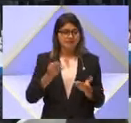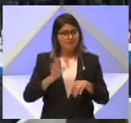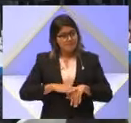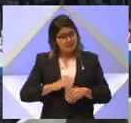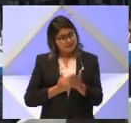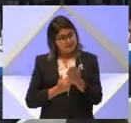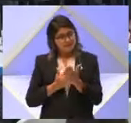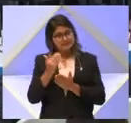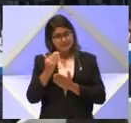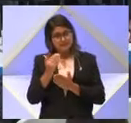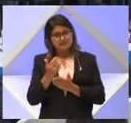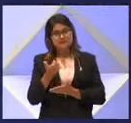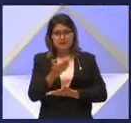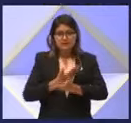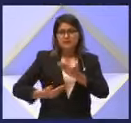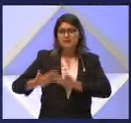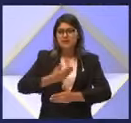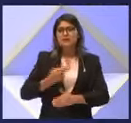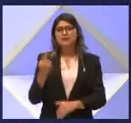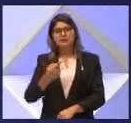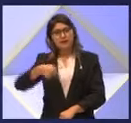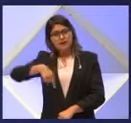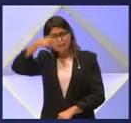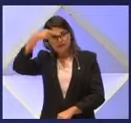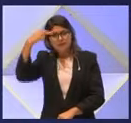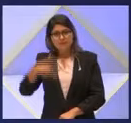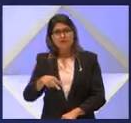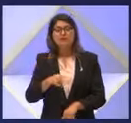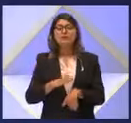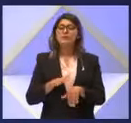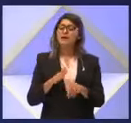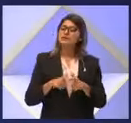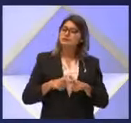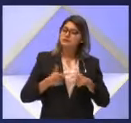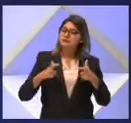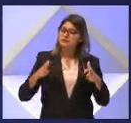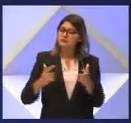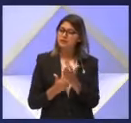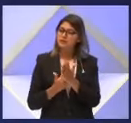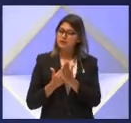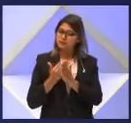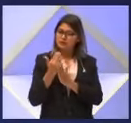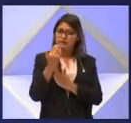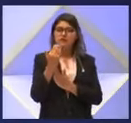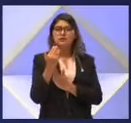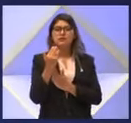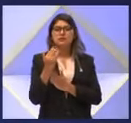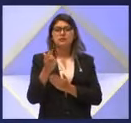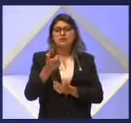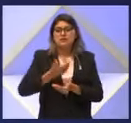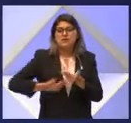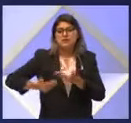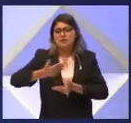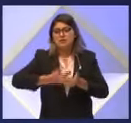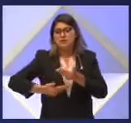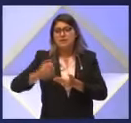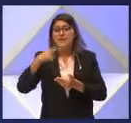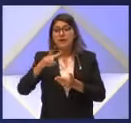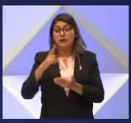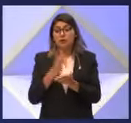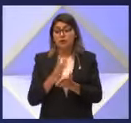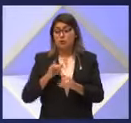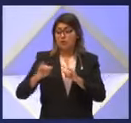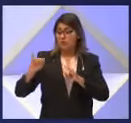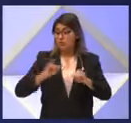necesitamos como país crecer y crecer fuertemente de manera sostenida para que no solamente las brechas geográficas